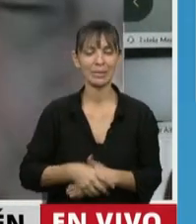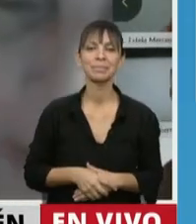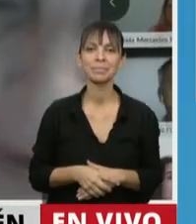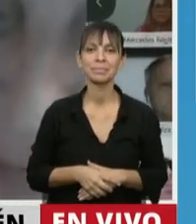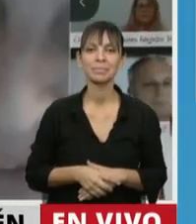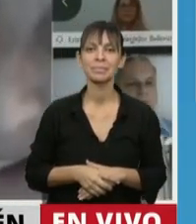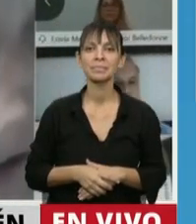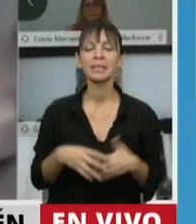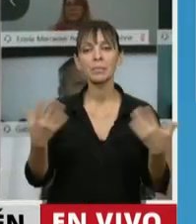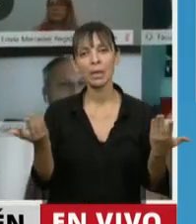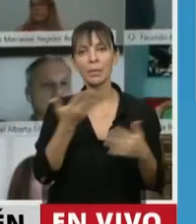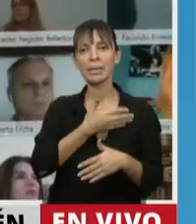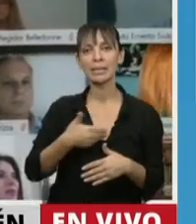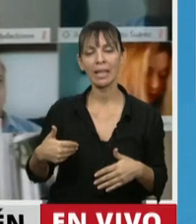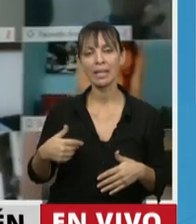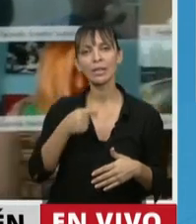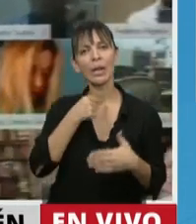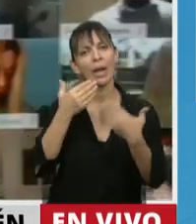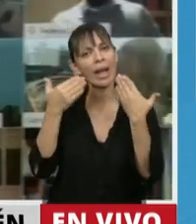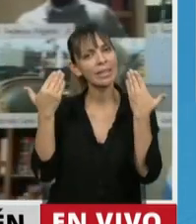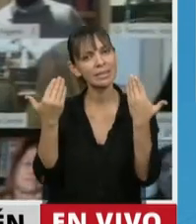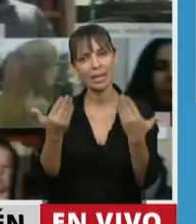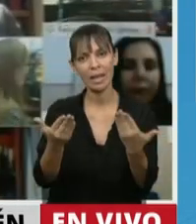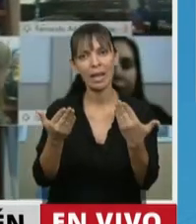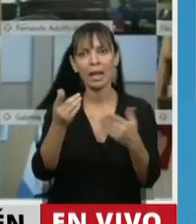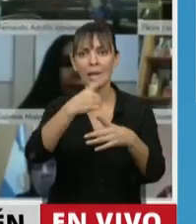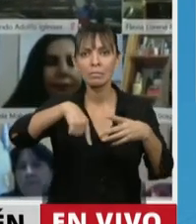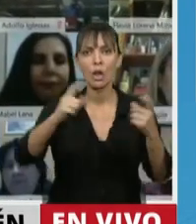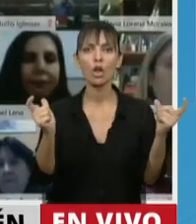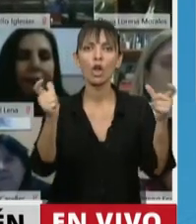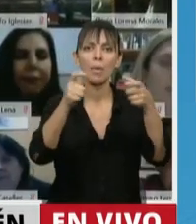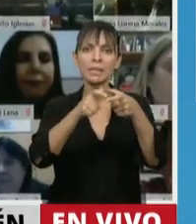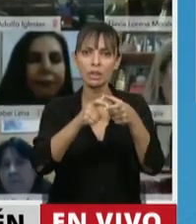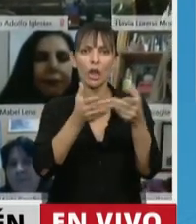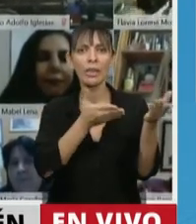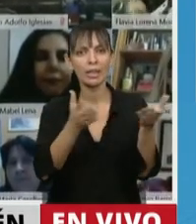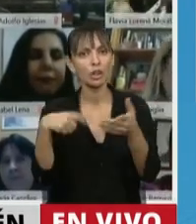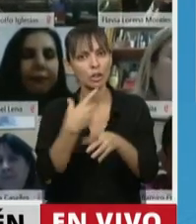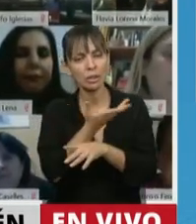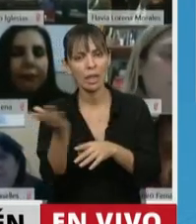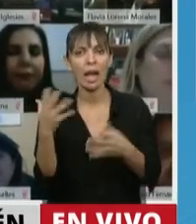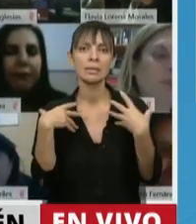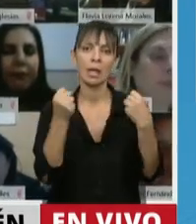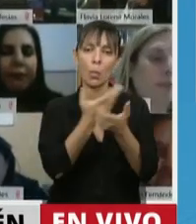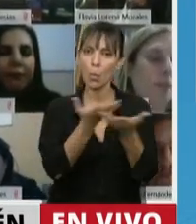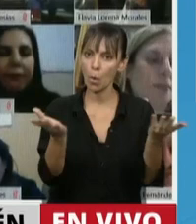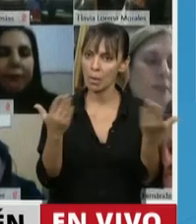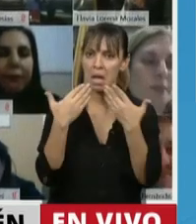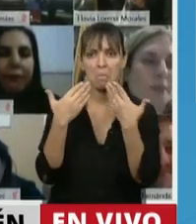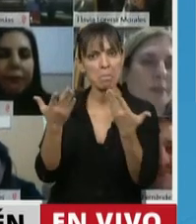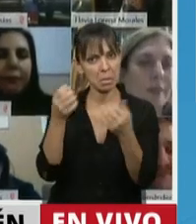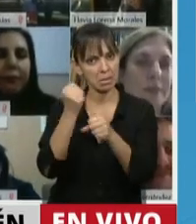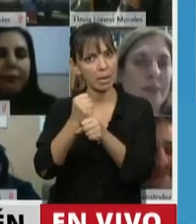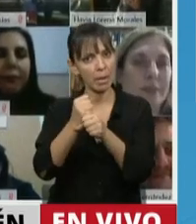Señor presidente, quiero agradecer el trabajo que hicieron los integrantes de la Comisión de Acción Social y Salud Pública y a su